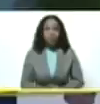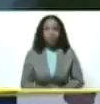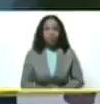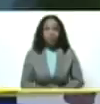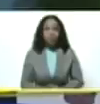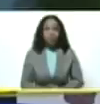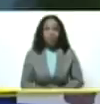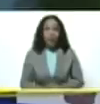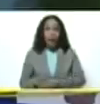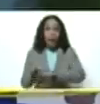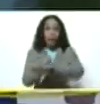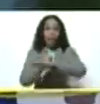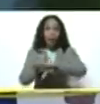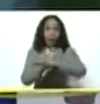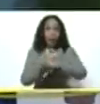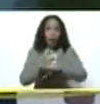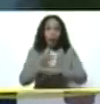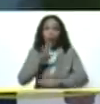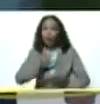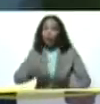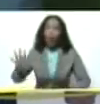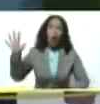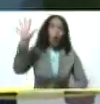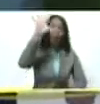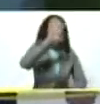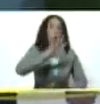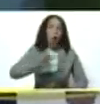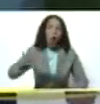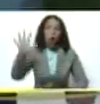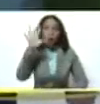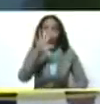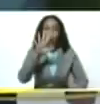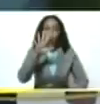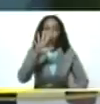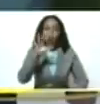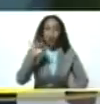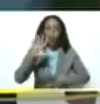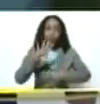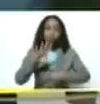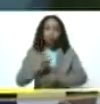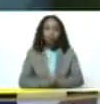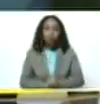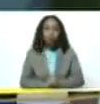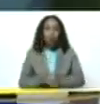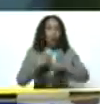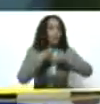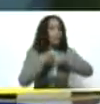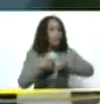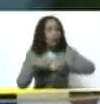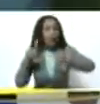y la de gobiernos de todo el continente, que con distintas